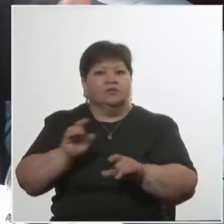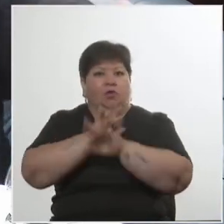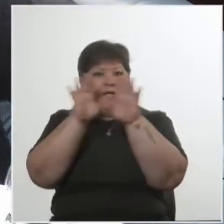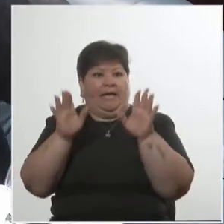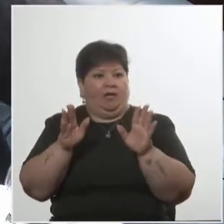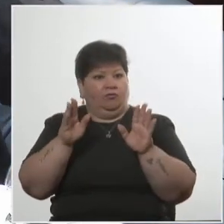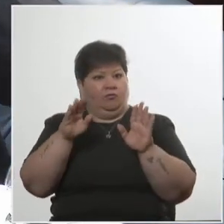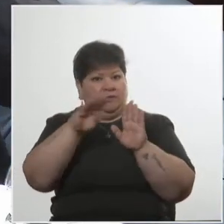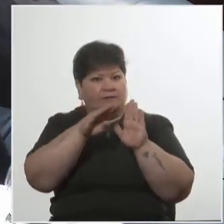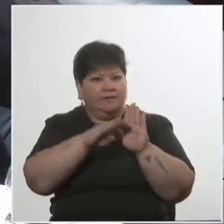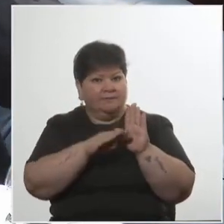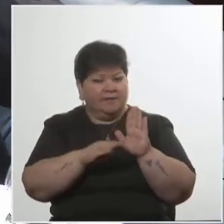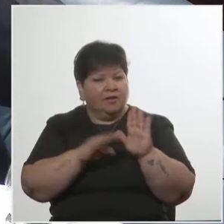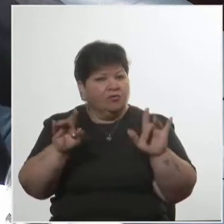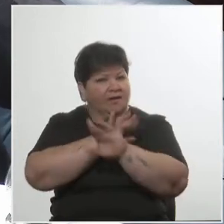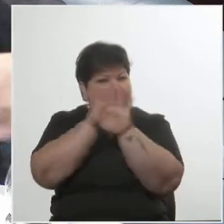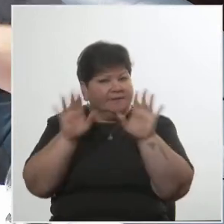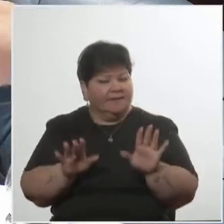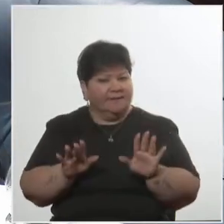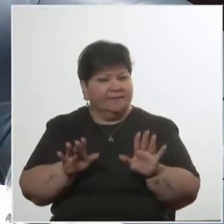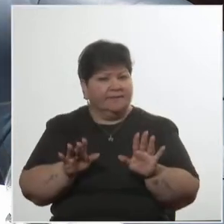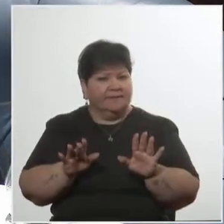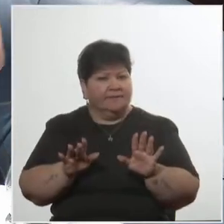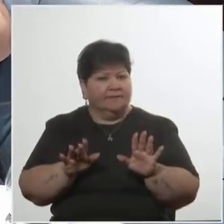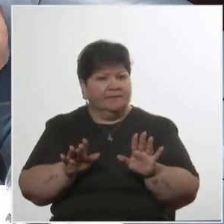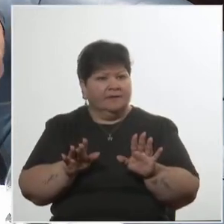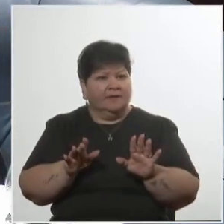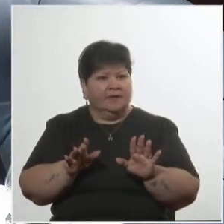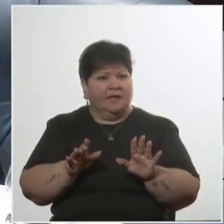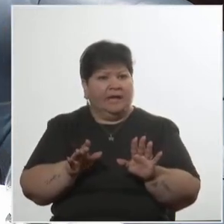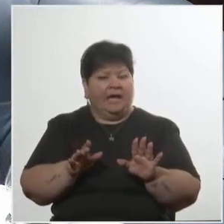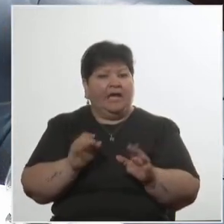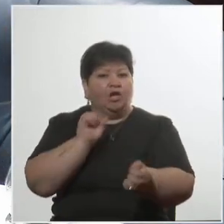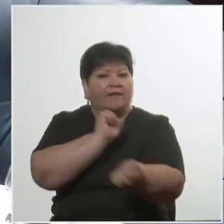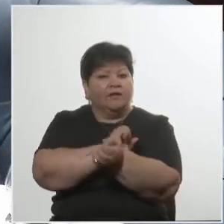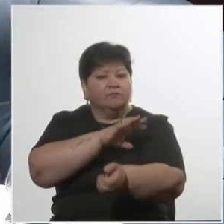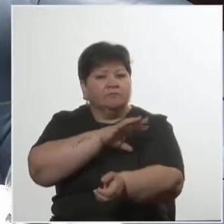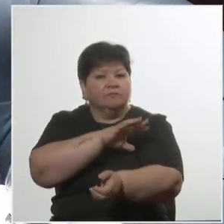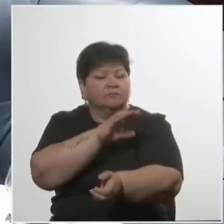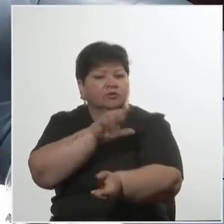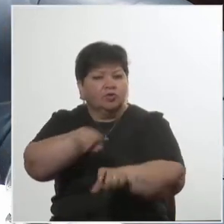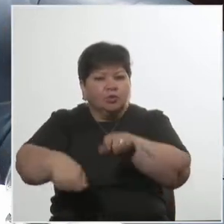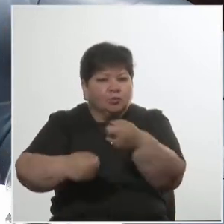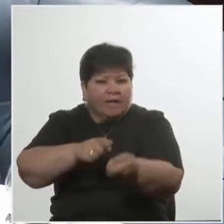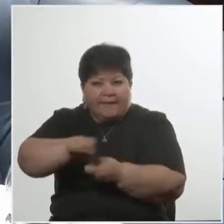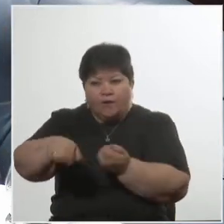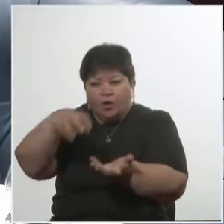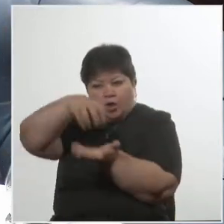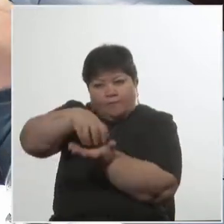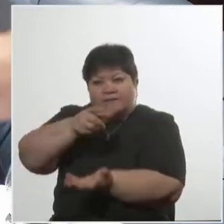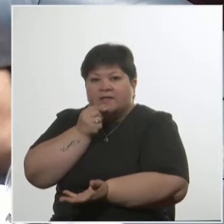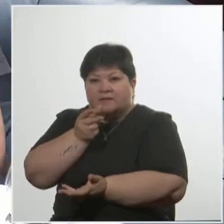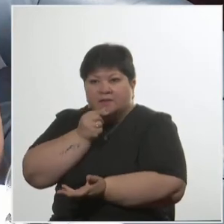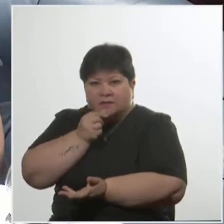que determinar con mucha Claridad esa los asesinados a lo que fueron detenidos y torturados en comisarías